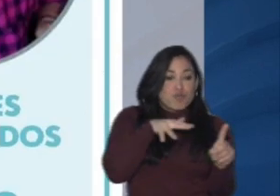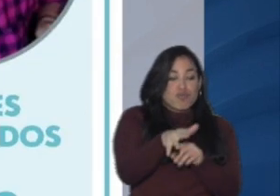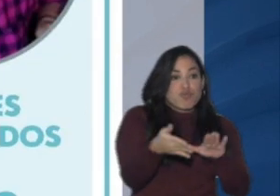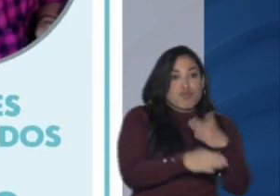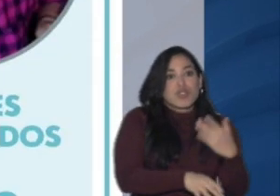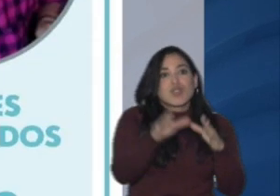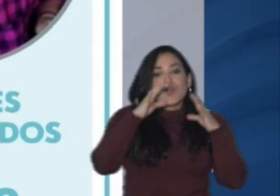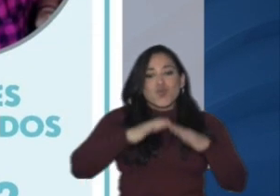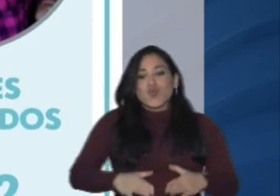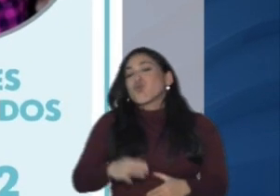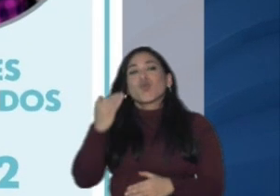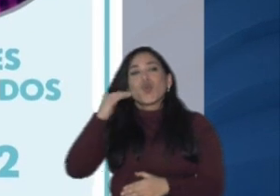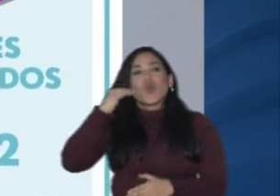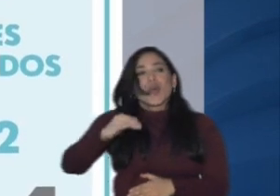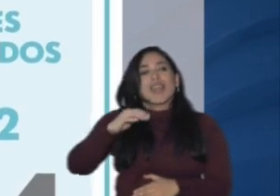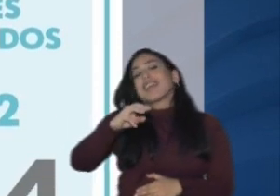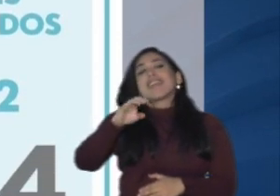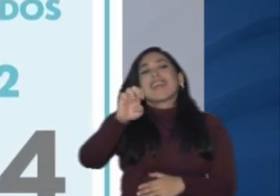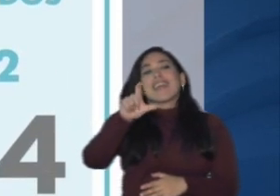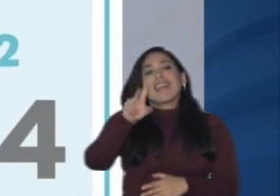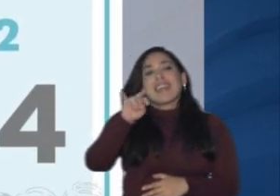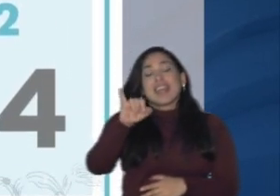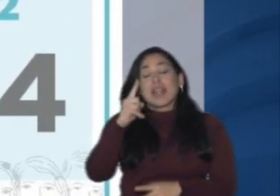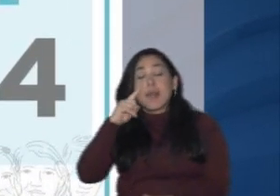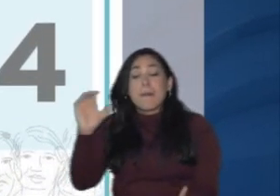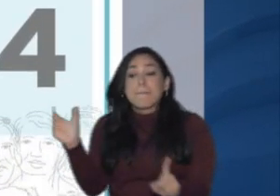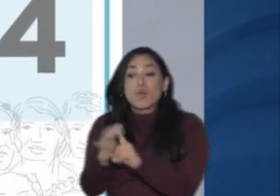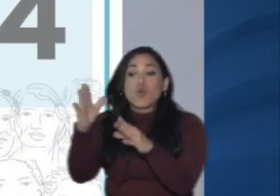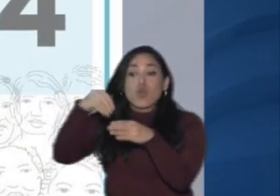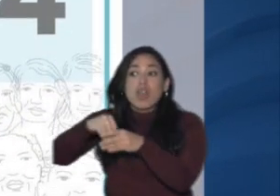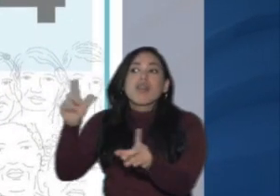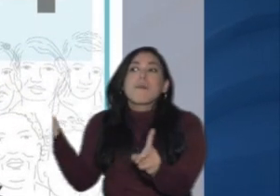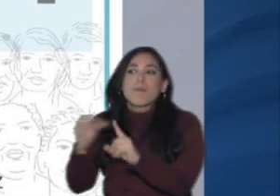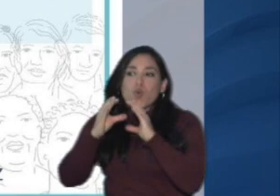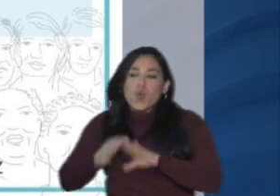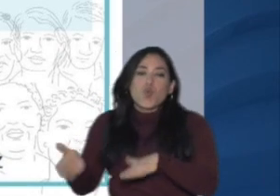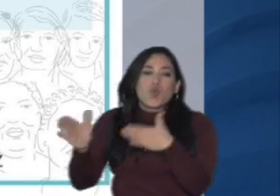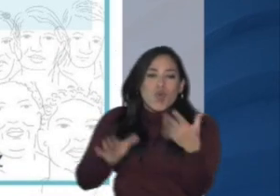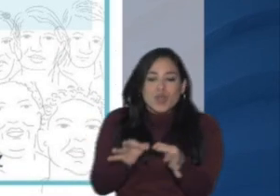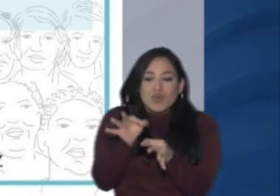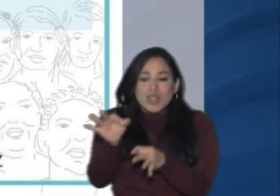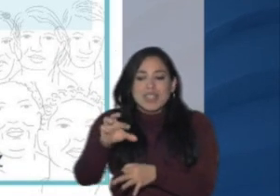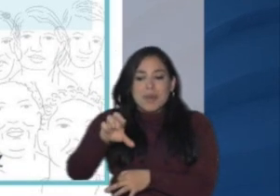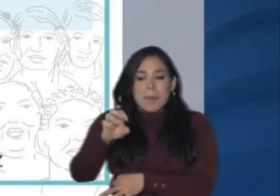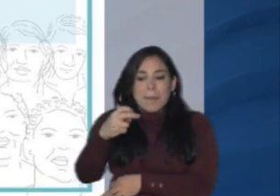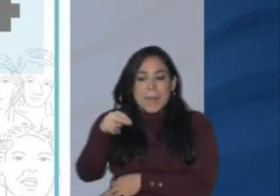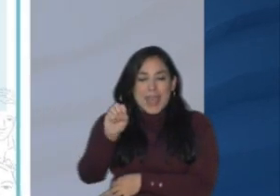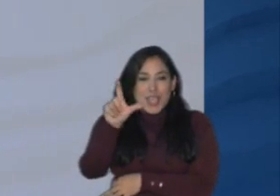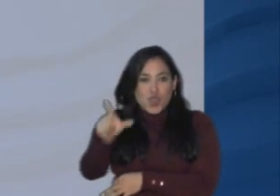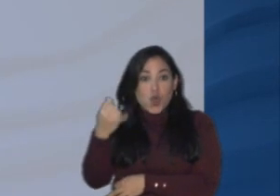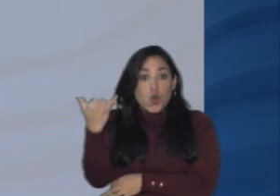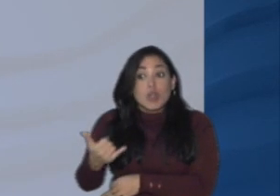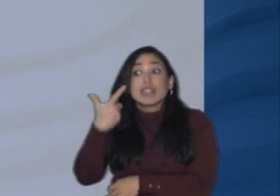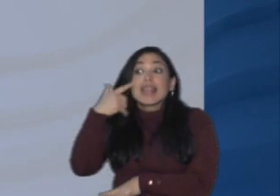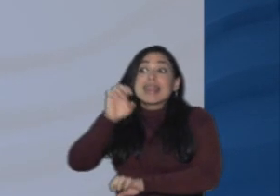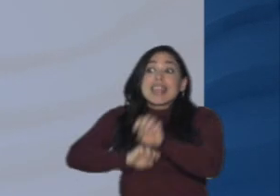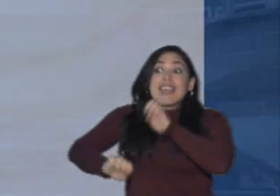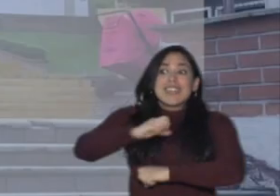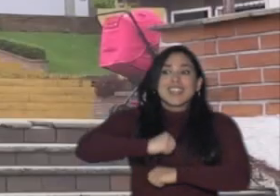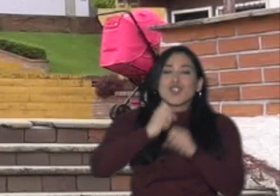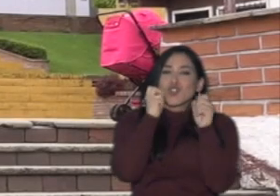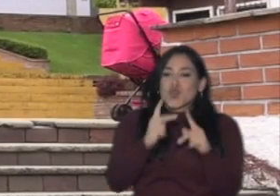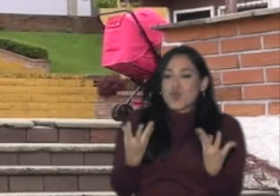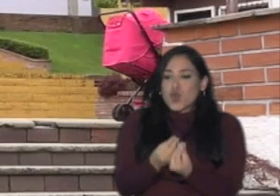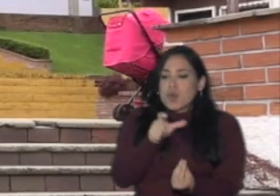El cuerpo de la lideresa María Elvia Gómez fue hallado en su vivienda en el municipio del Peñol, oriente antioqueño, según defensores de